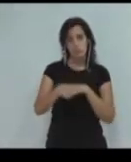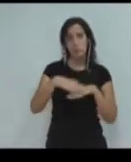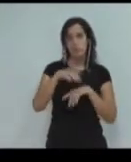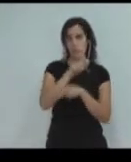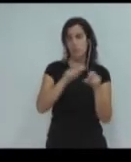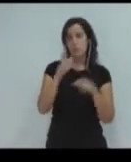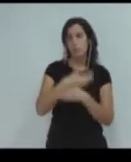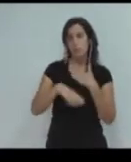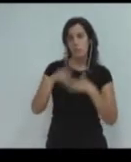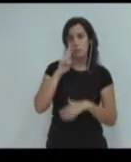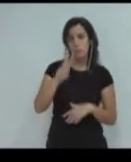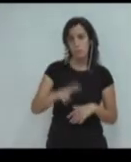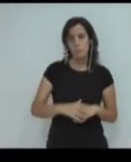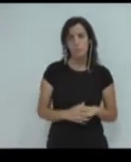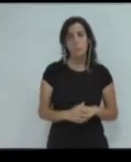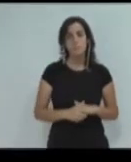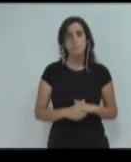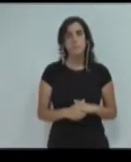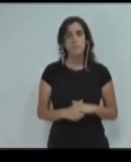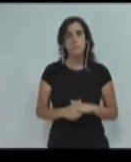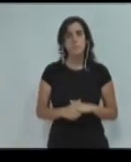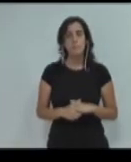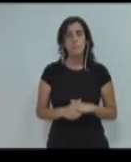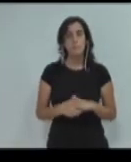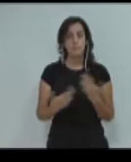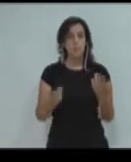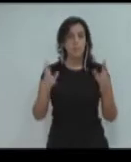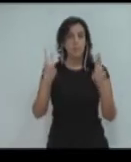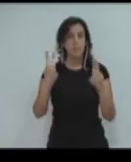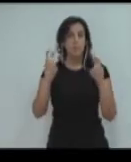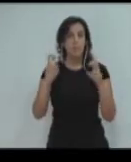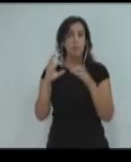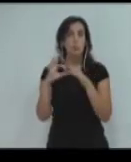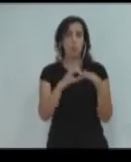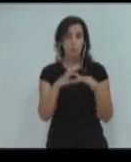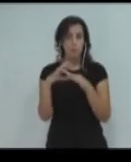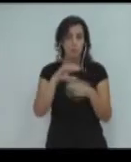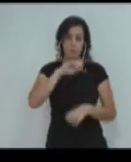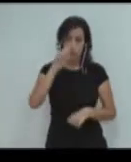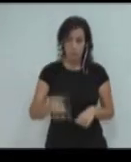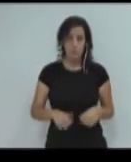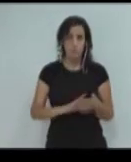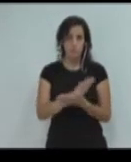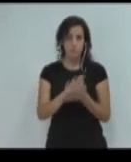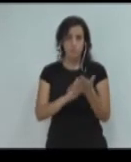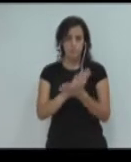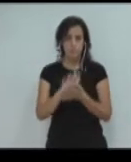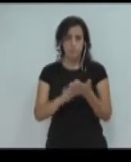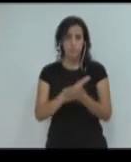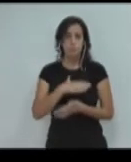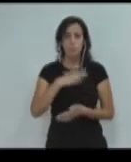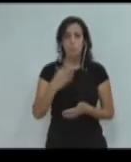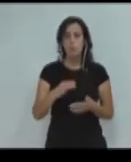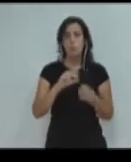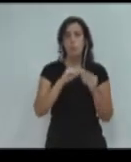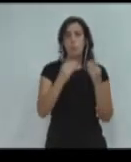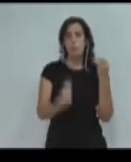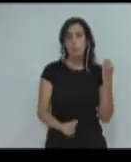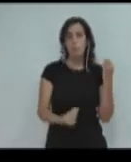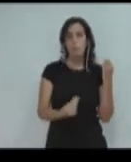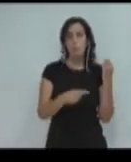con discapacidad visual, ¿no? Y el tema de compatibilidades también se mencionó, es decir, que puede que un documento